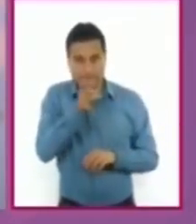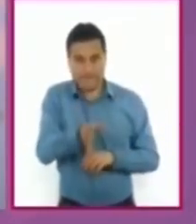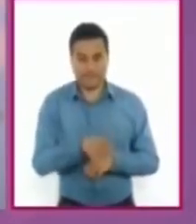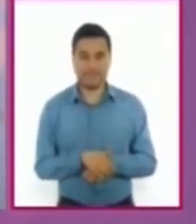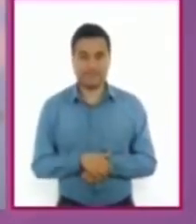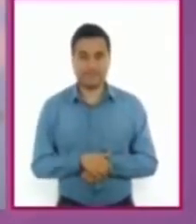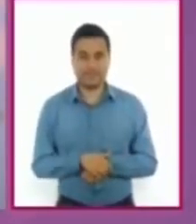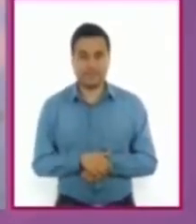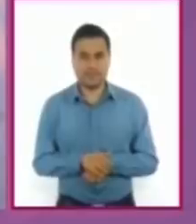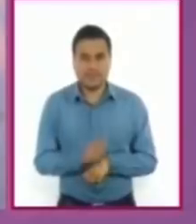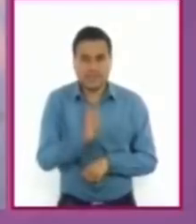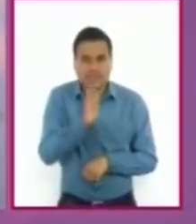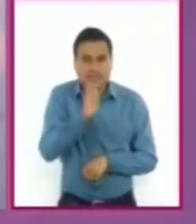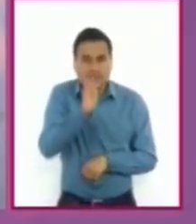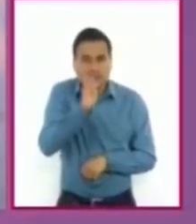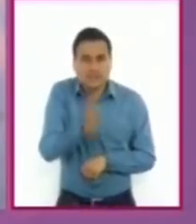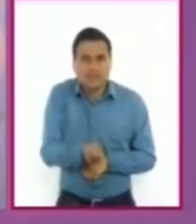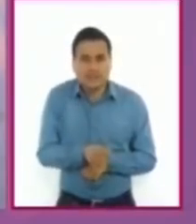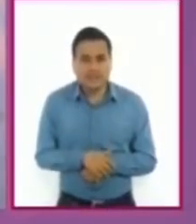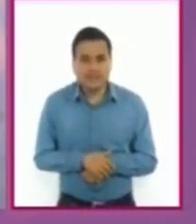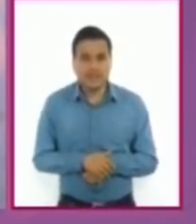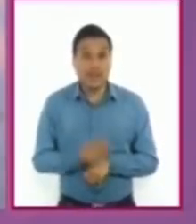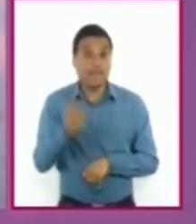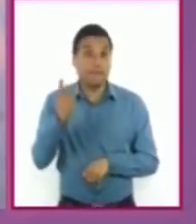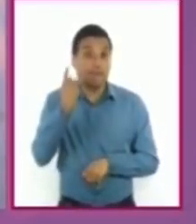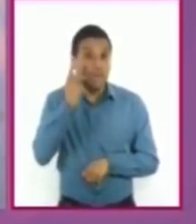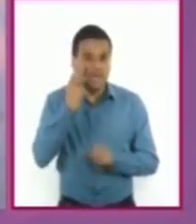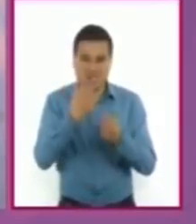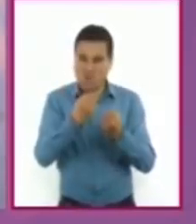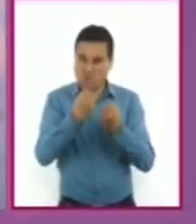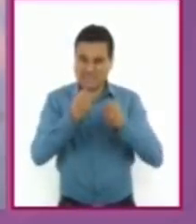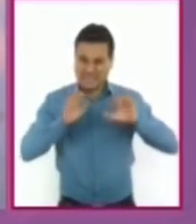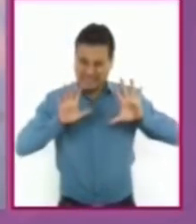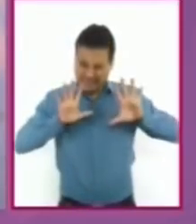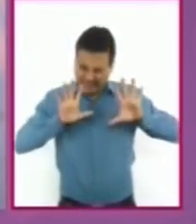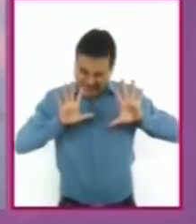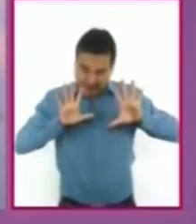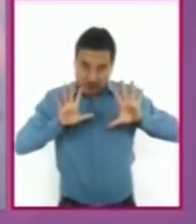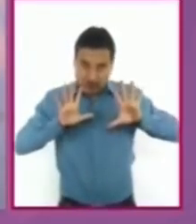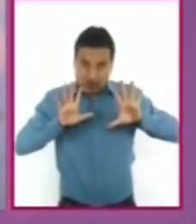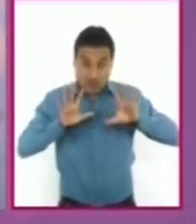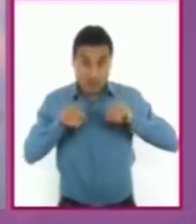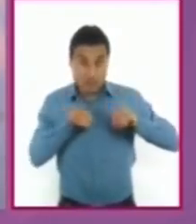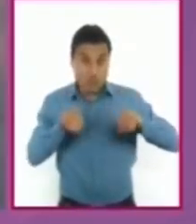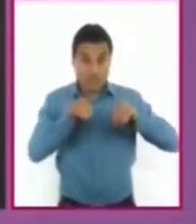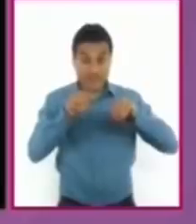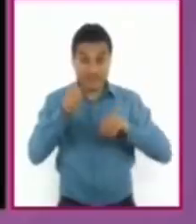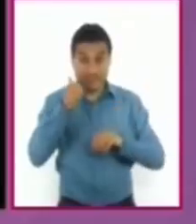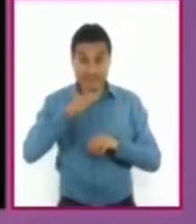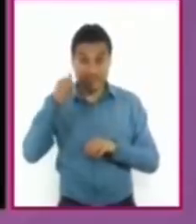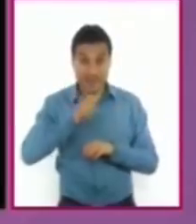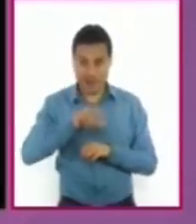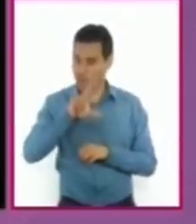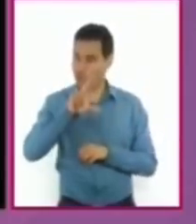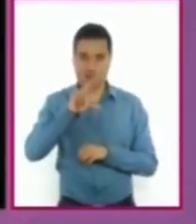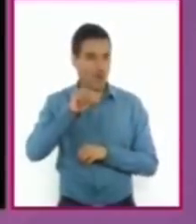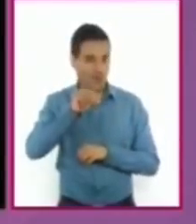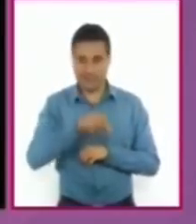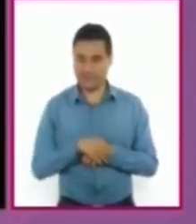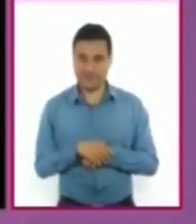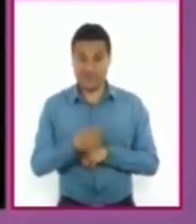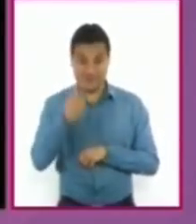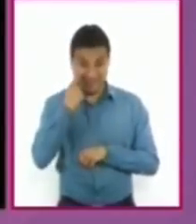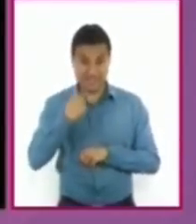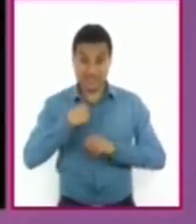Esto significa que, aunque Pepe realice un esfuerzo muscular, no siempre se produce un movimiento. En este caso, al empujar